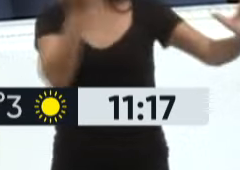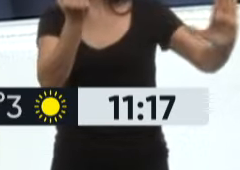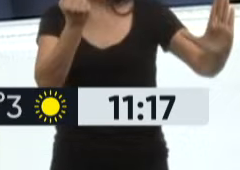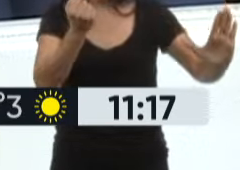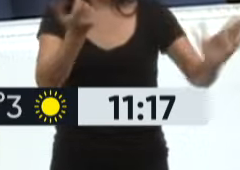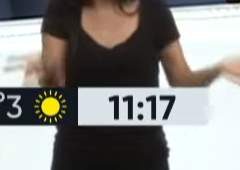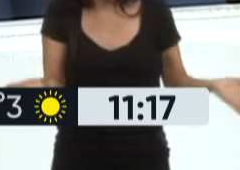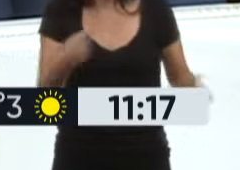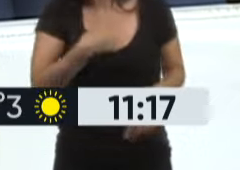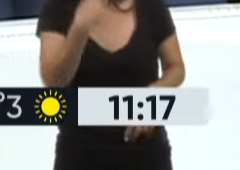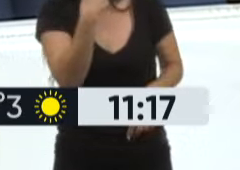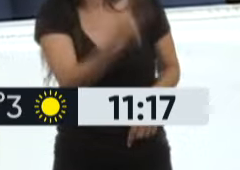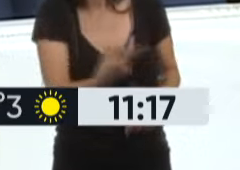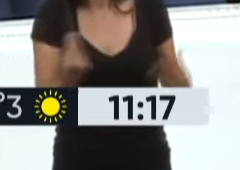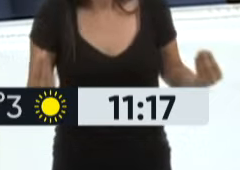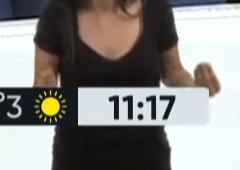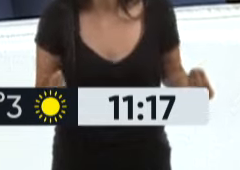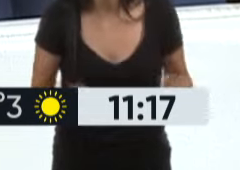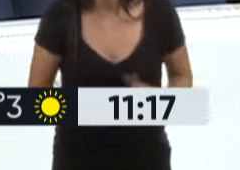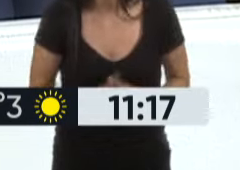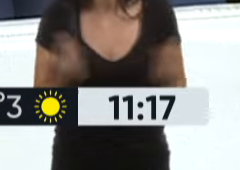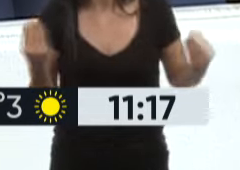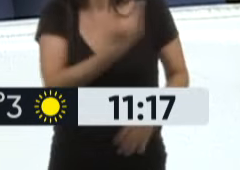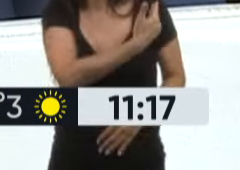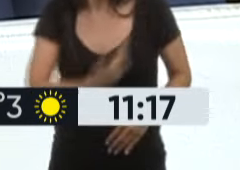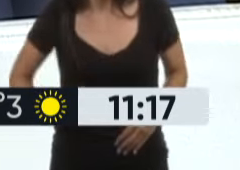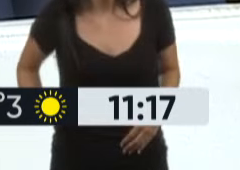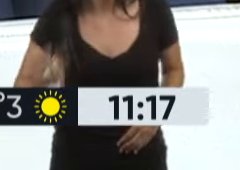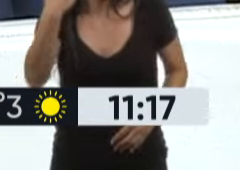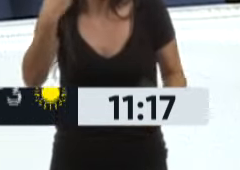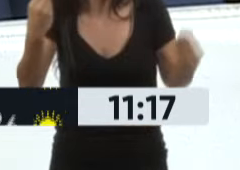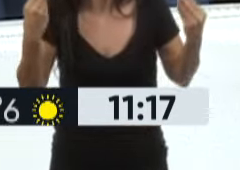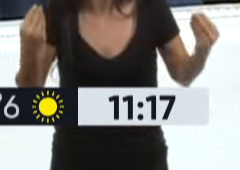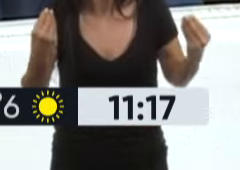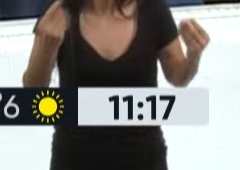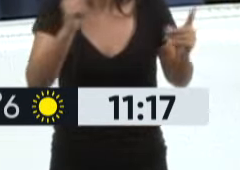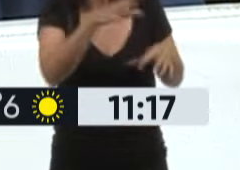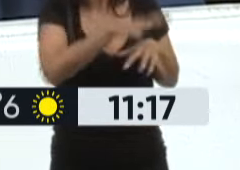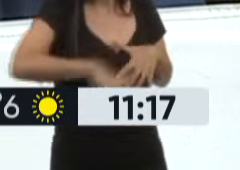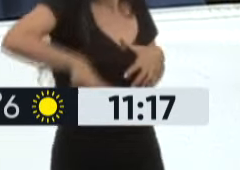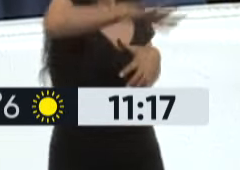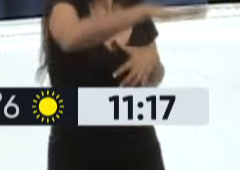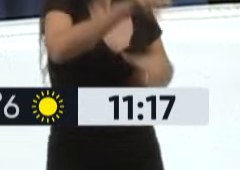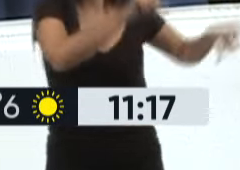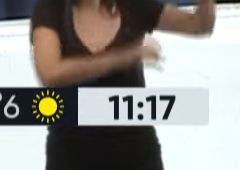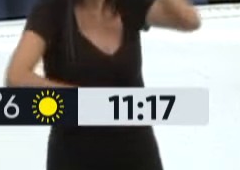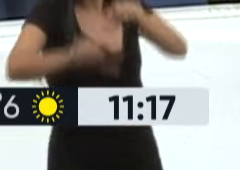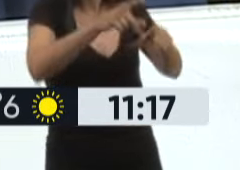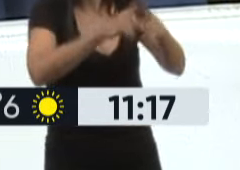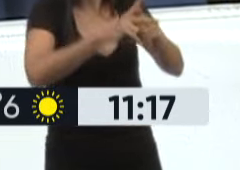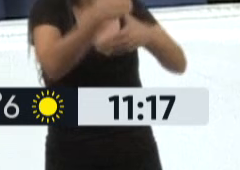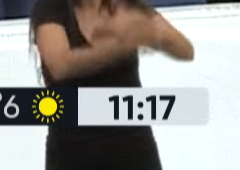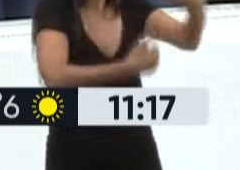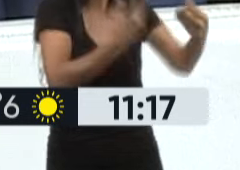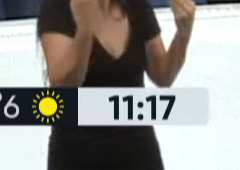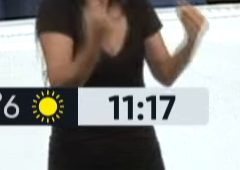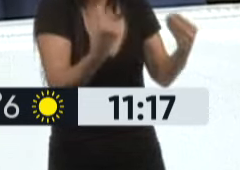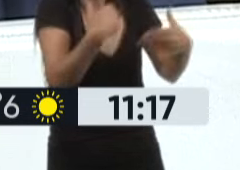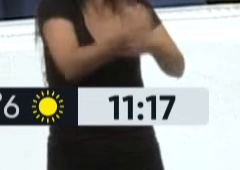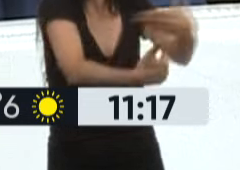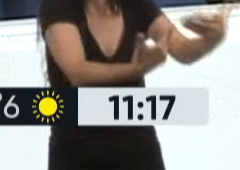pregunta que quiero hacerte es cómo entiende el gobierno que va a ser el sector para encarar esta cuestión y si me permitís